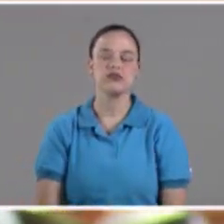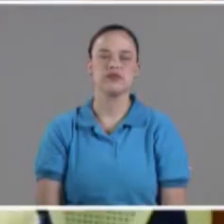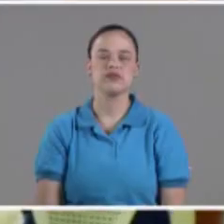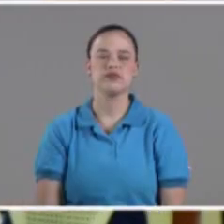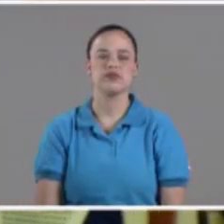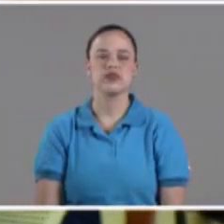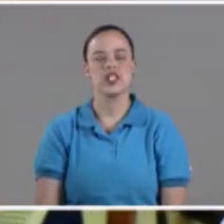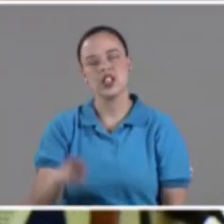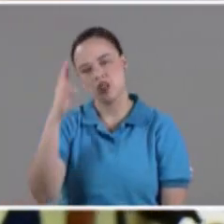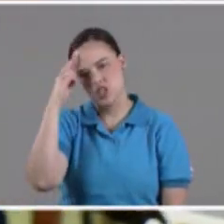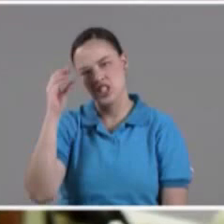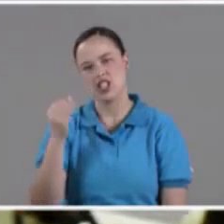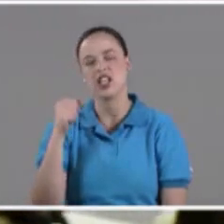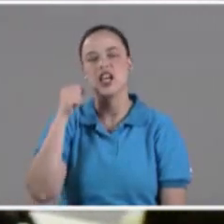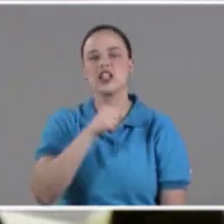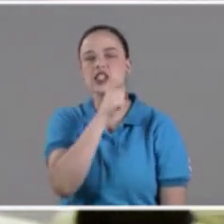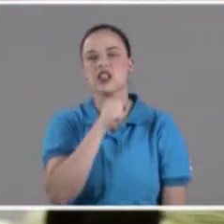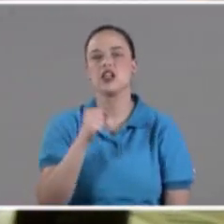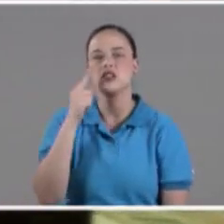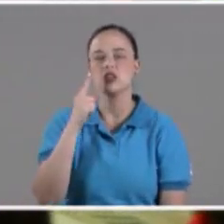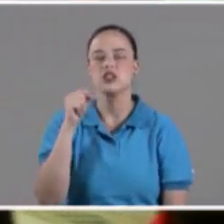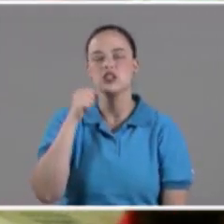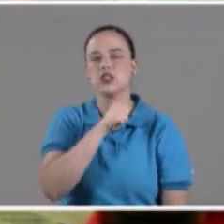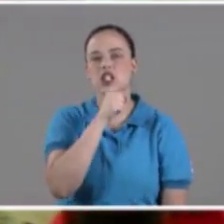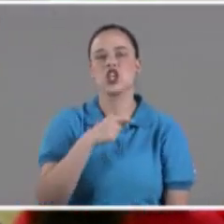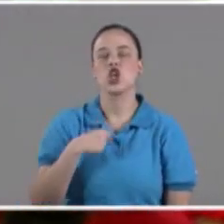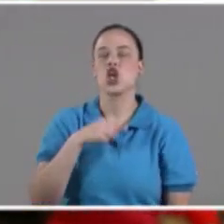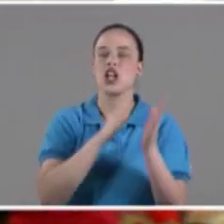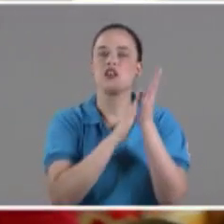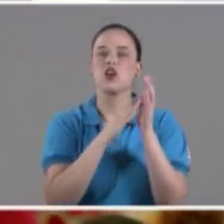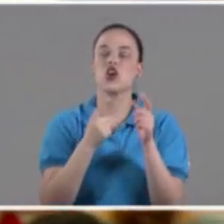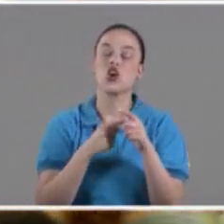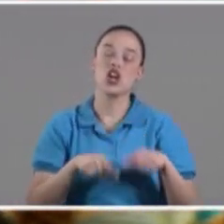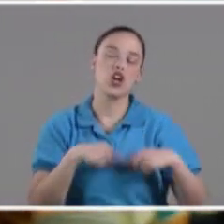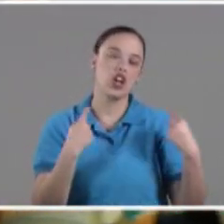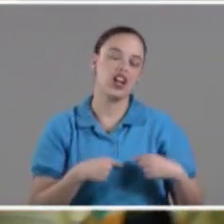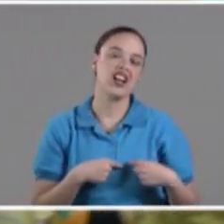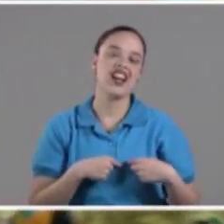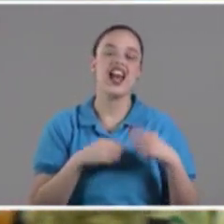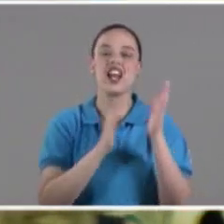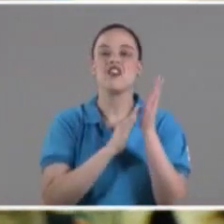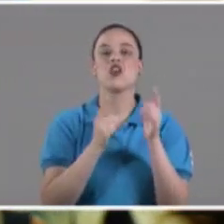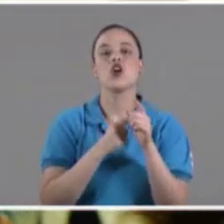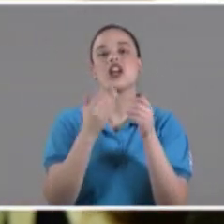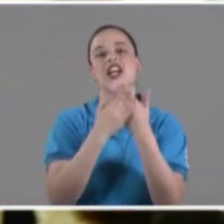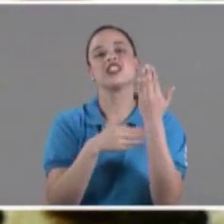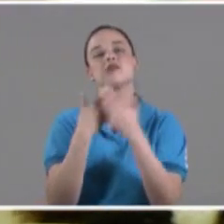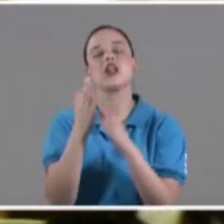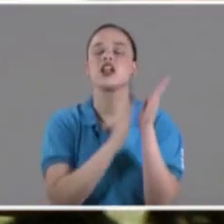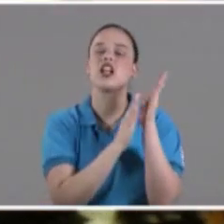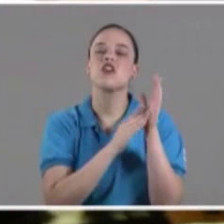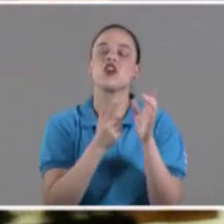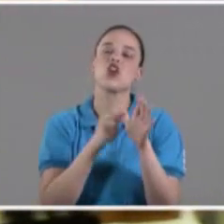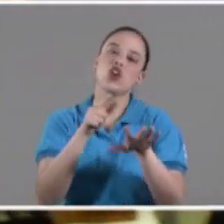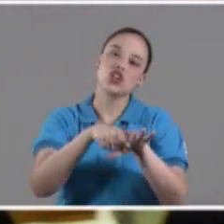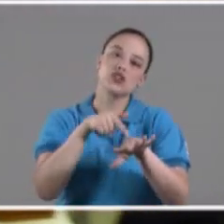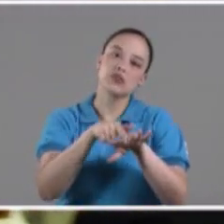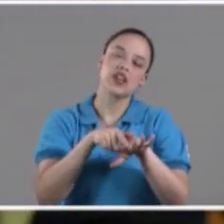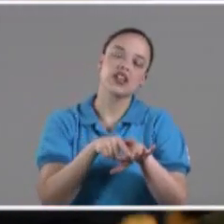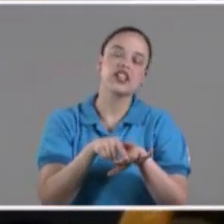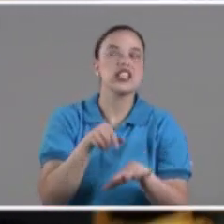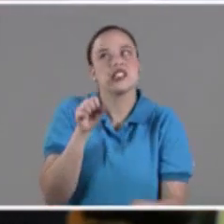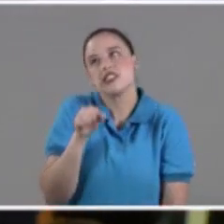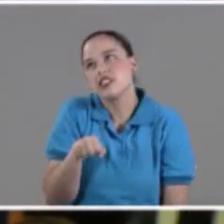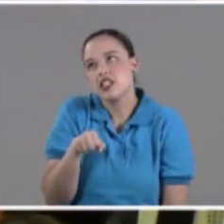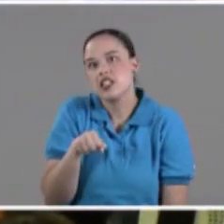se acuerda que cantábamos ese himno yo le hablaba con el corazón y le alabo con las manos y se y le alabo con los pies y si